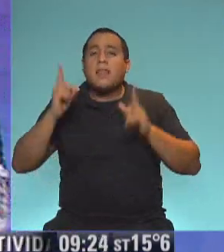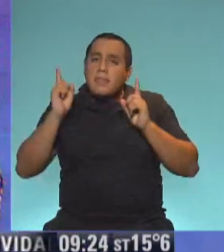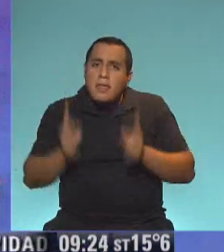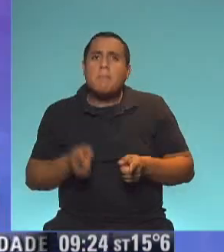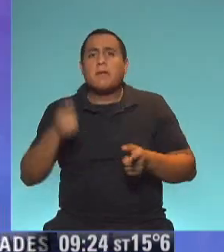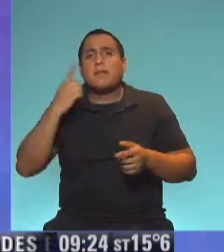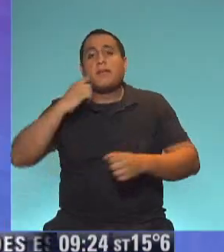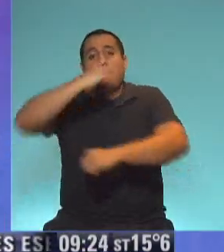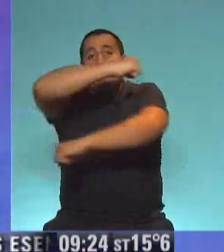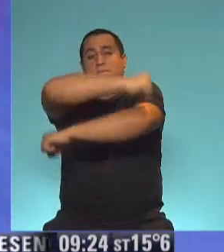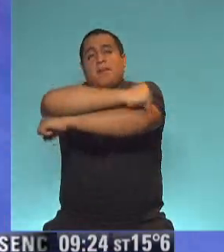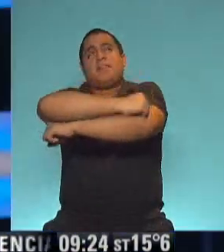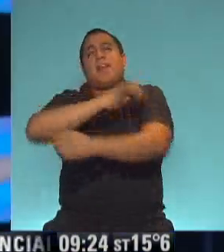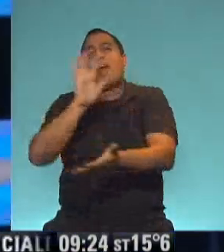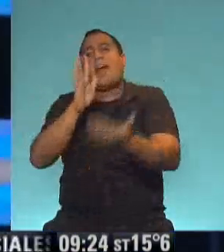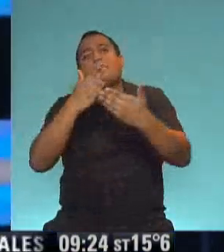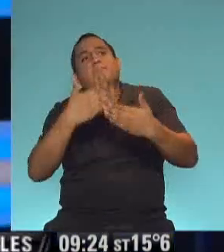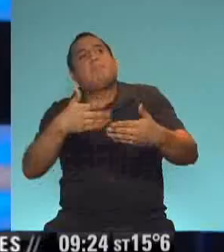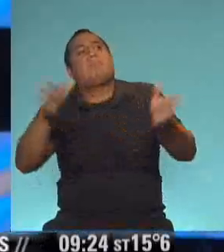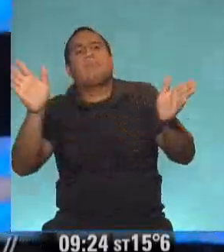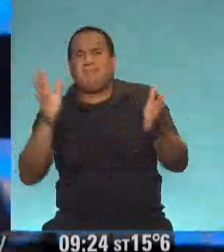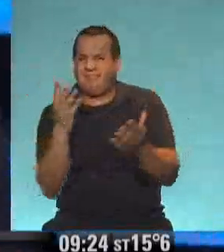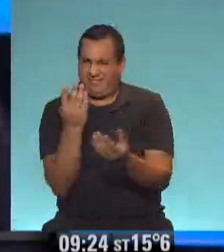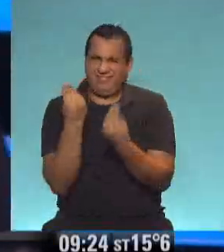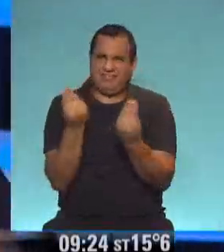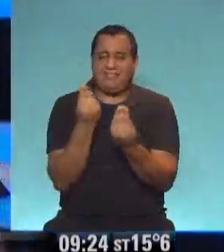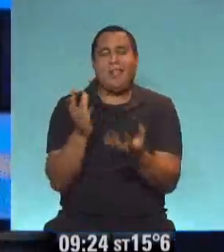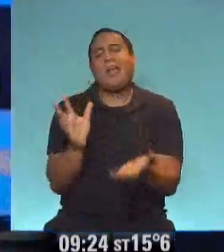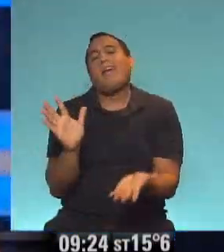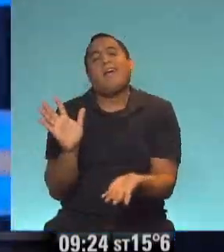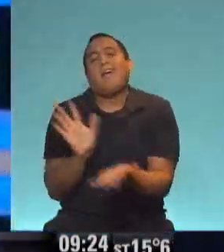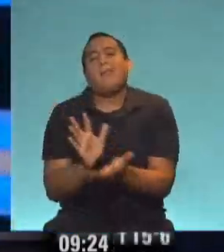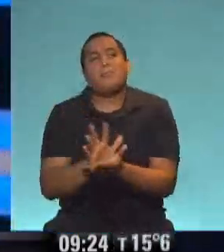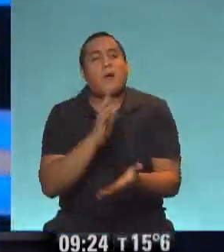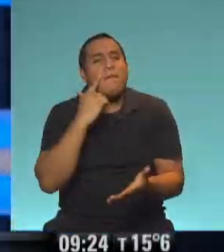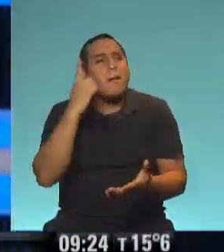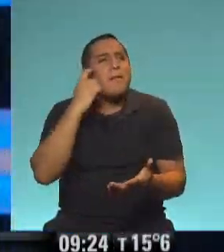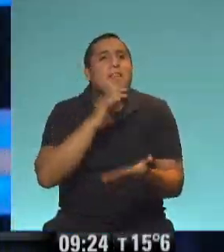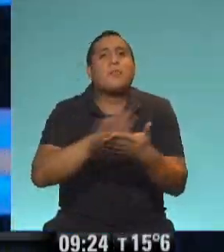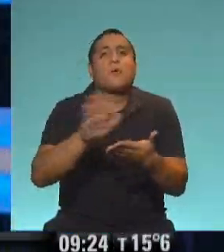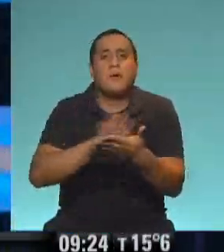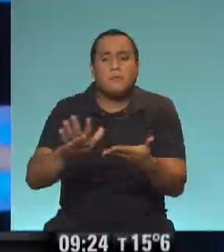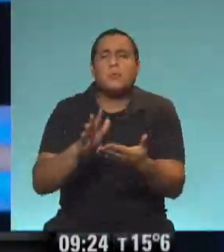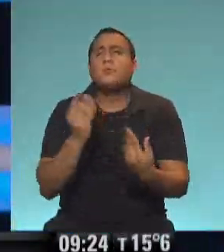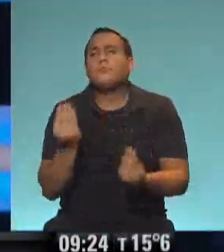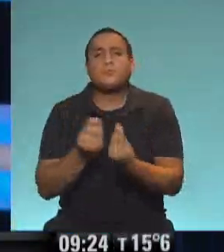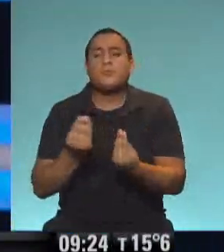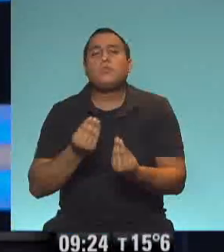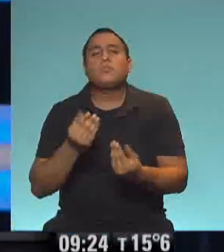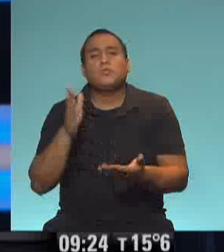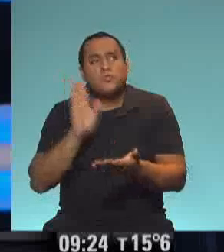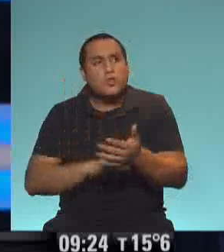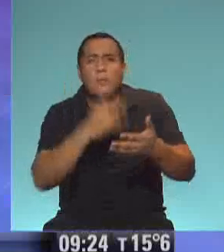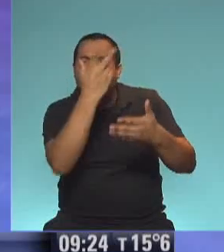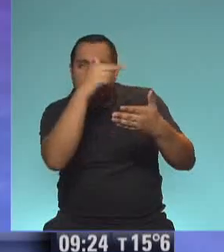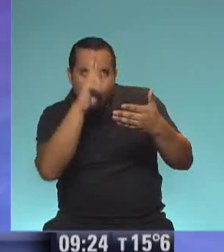la ventana, la otra ventana del arte. Sí. Muchas ventanas. Muchas ventanas. Y vamos a seguir